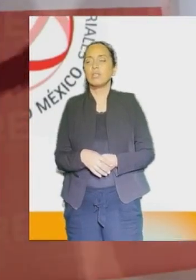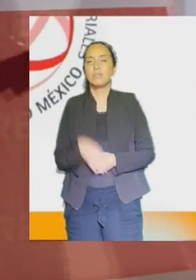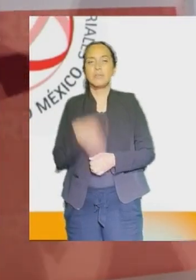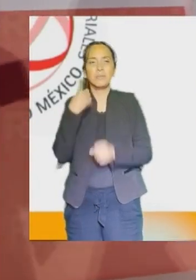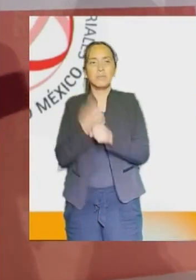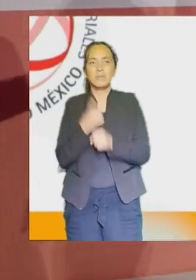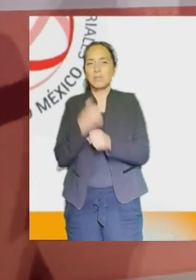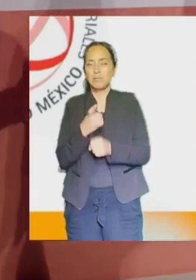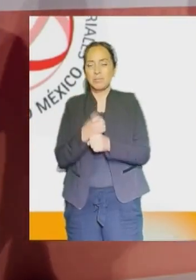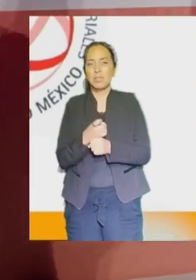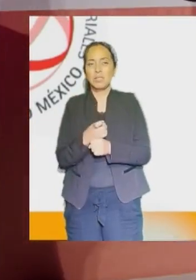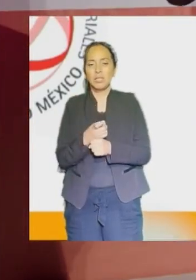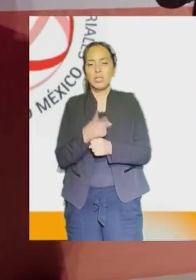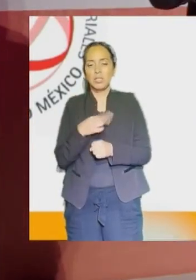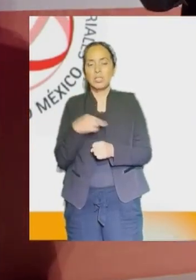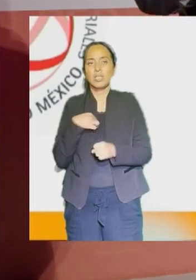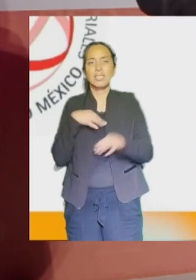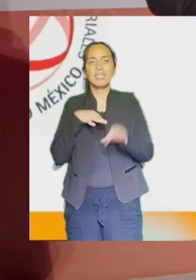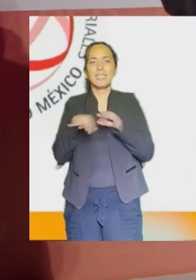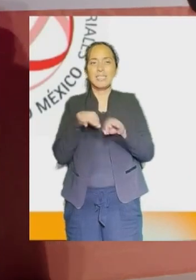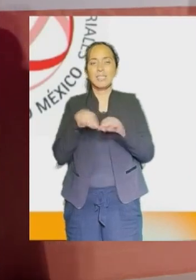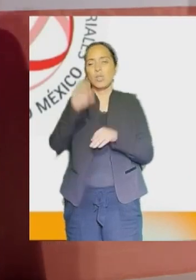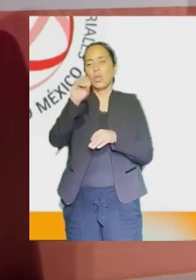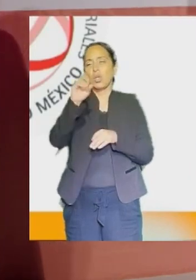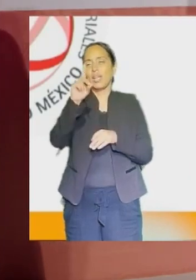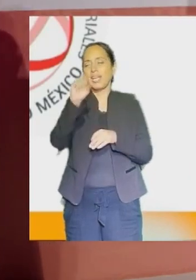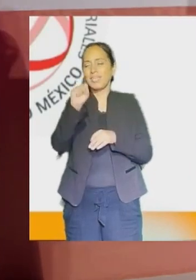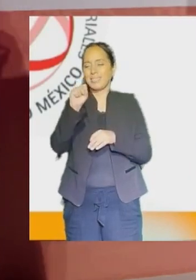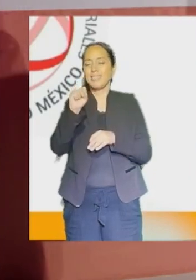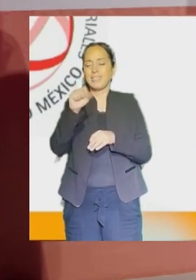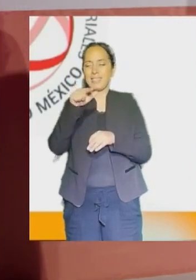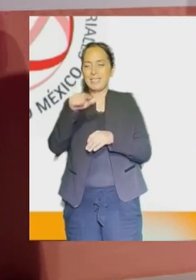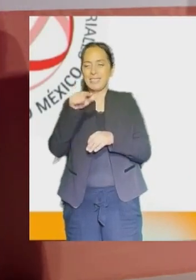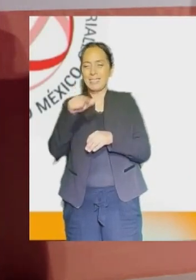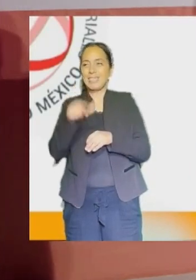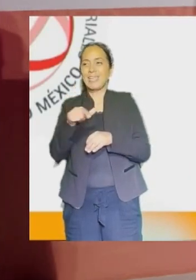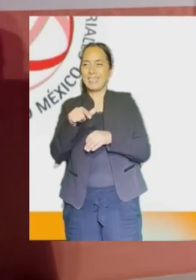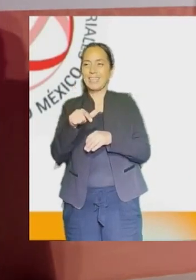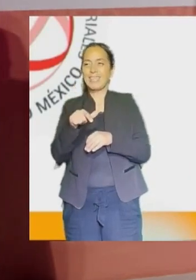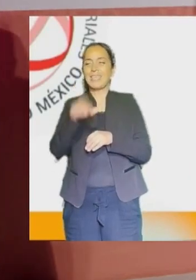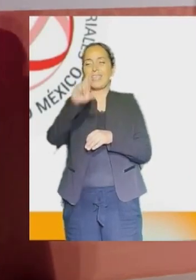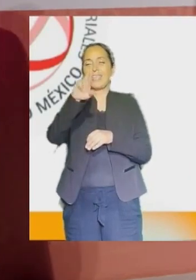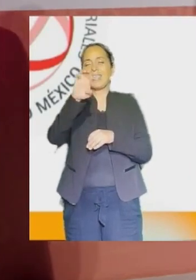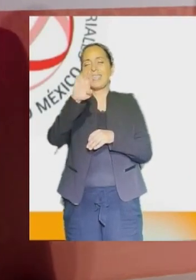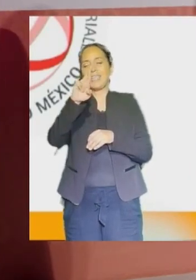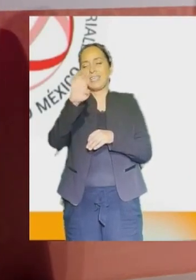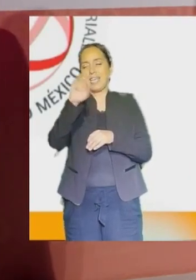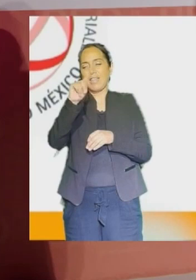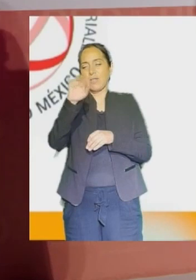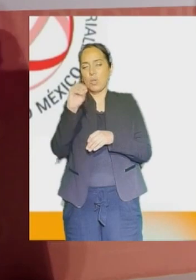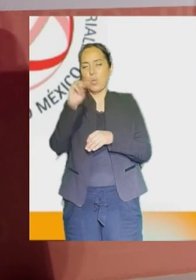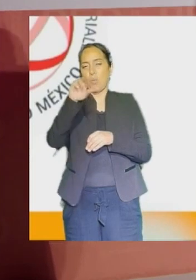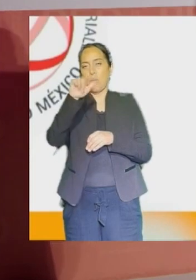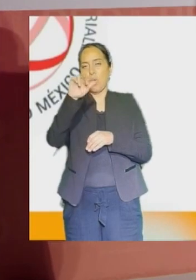que… nosotros trabajamos en el ODS 17, que es el reto multiactor, y esto lo armamos entre la red de asociaciones y red de SIM. Nos costó